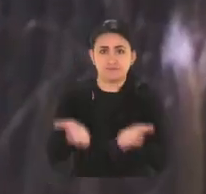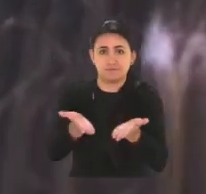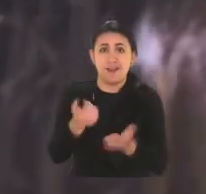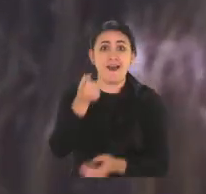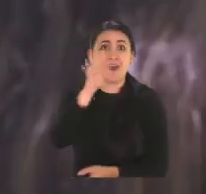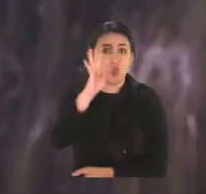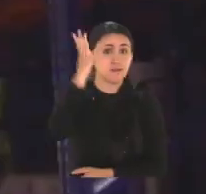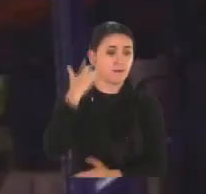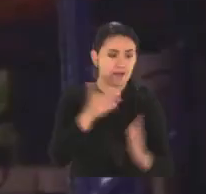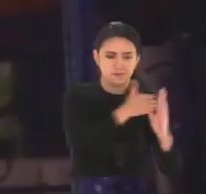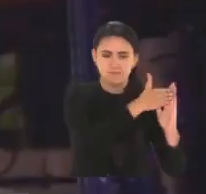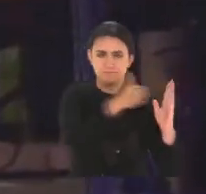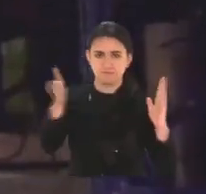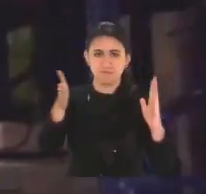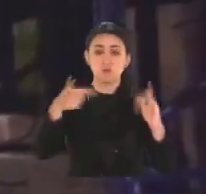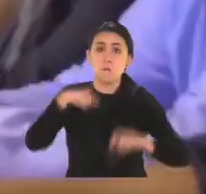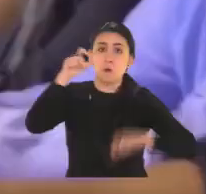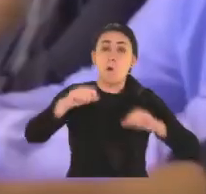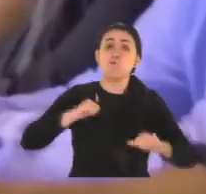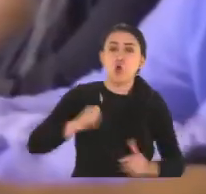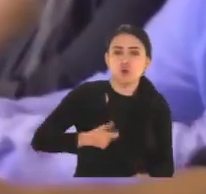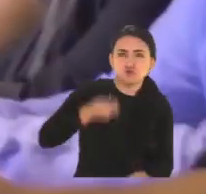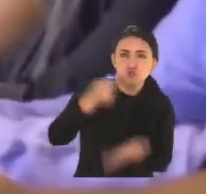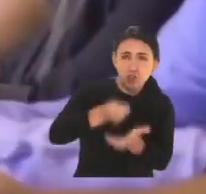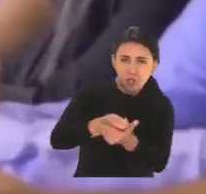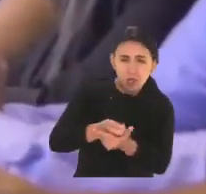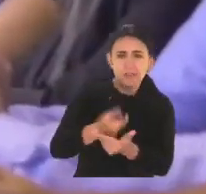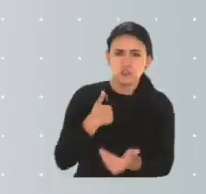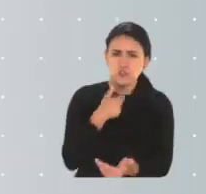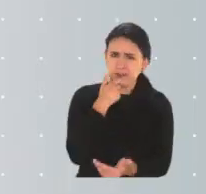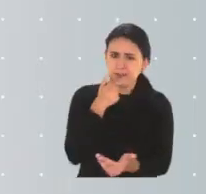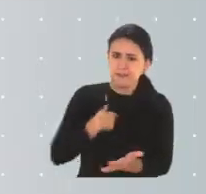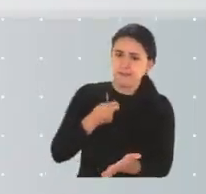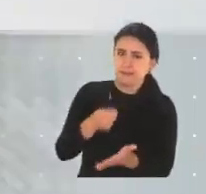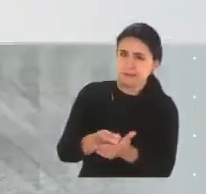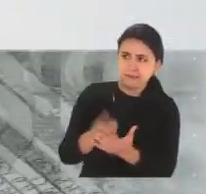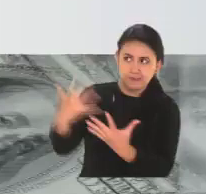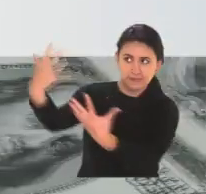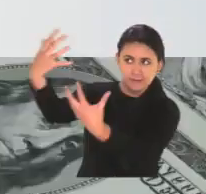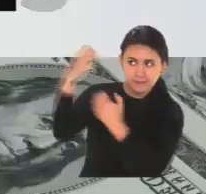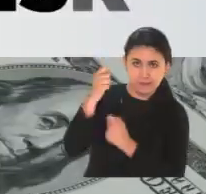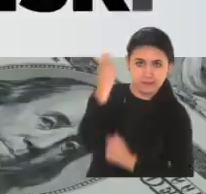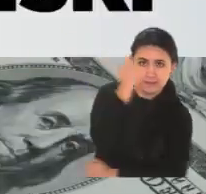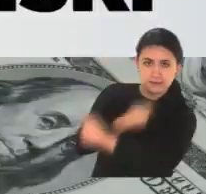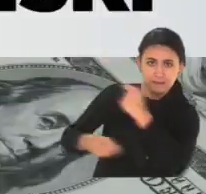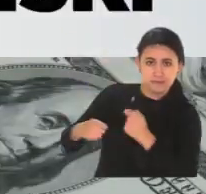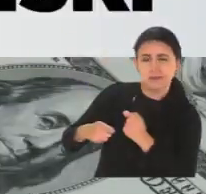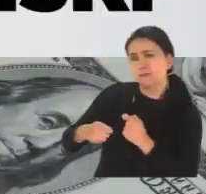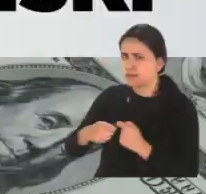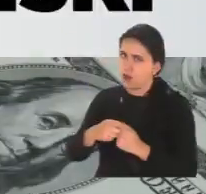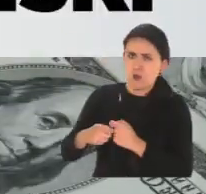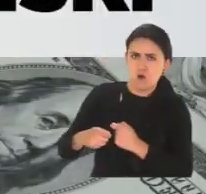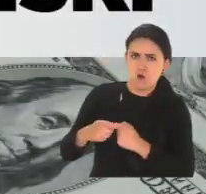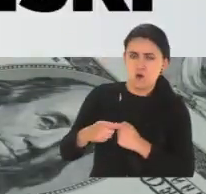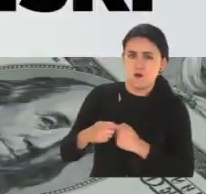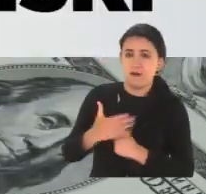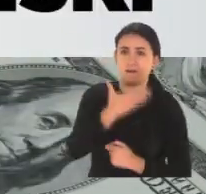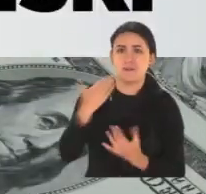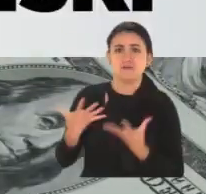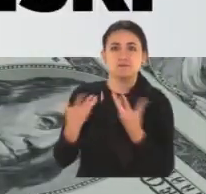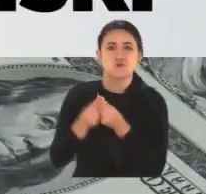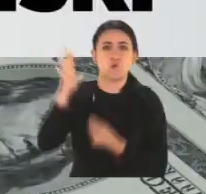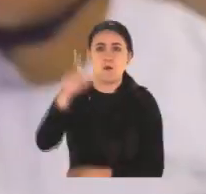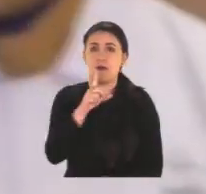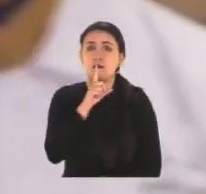los accionistas de Nutresa decidan si se montan o no al negocio propuesto por el grupo Gilinski y su socio, la familia real de Abu